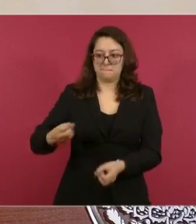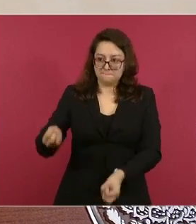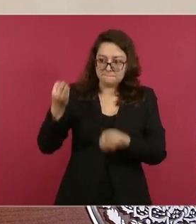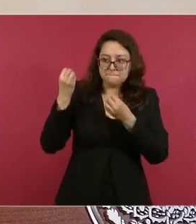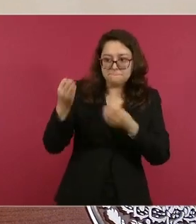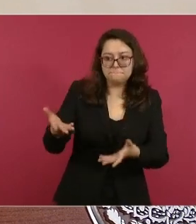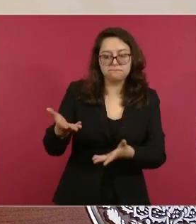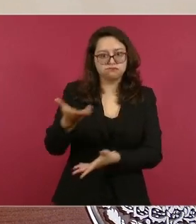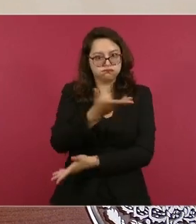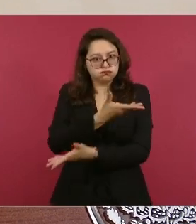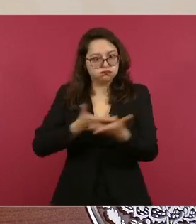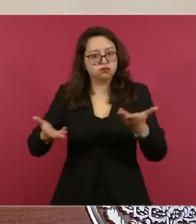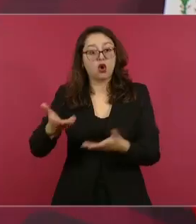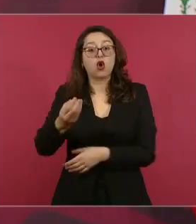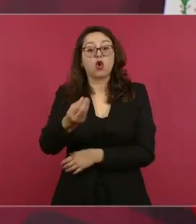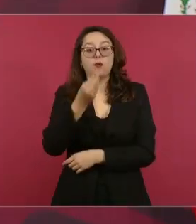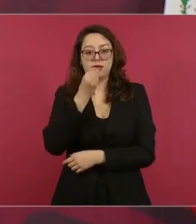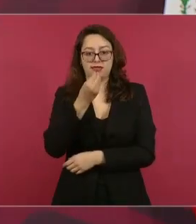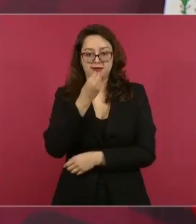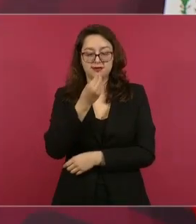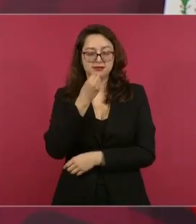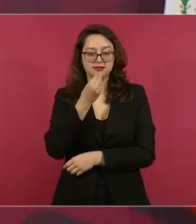y eso es lo que estamos haciendo.